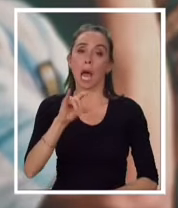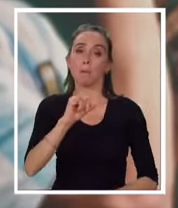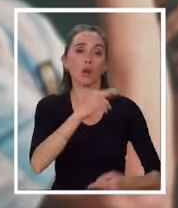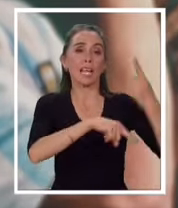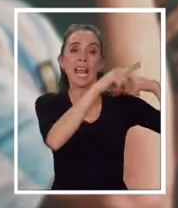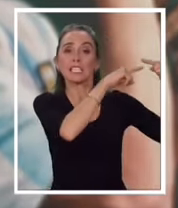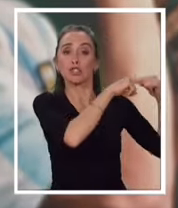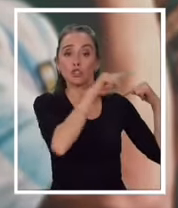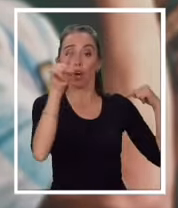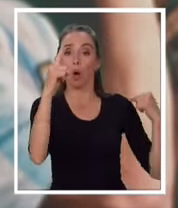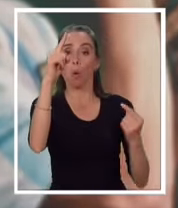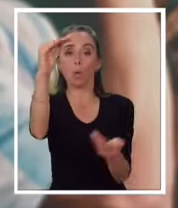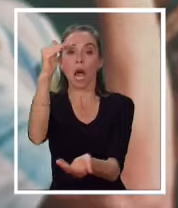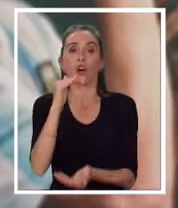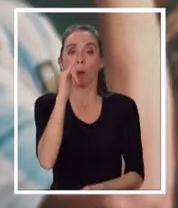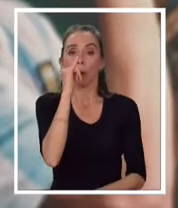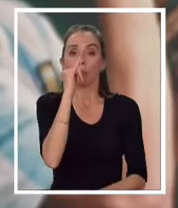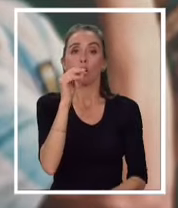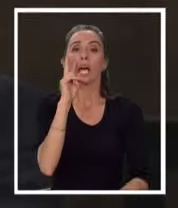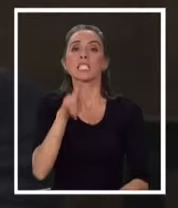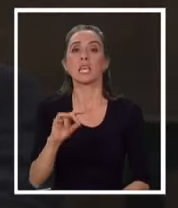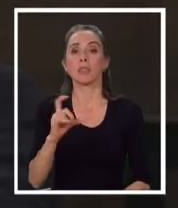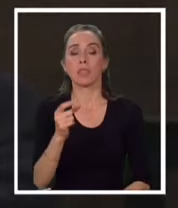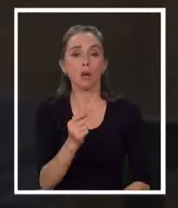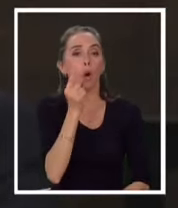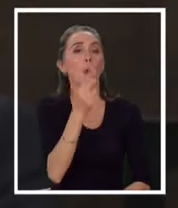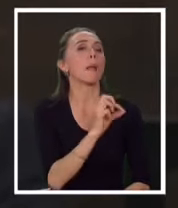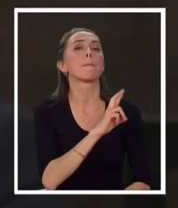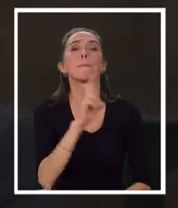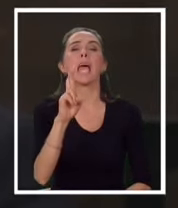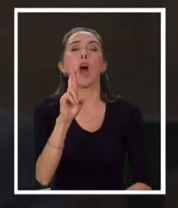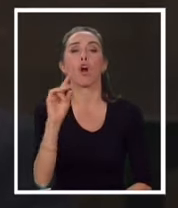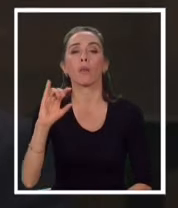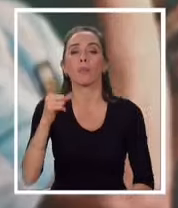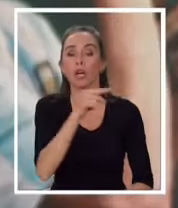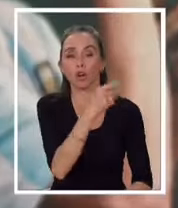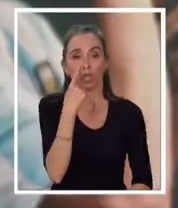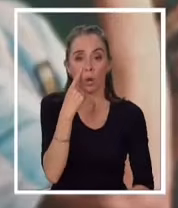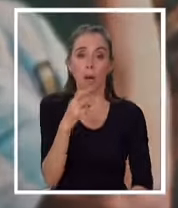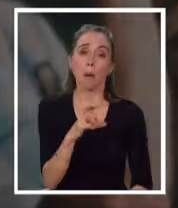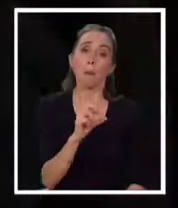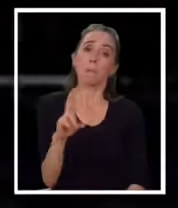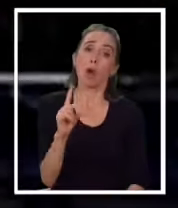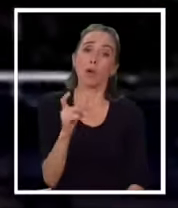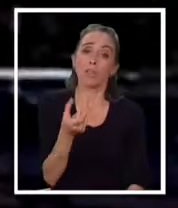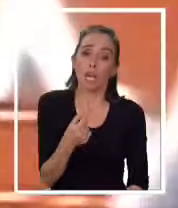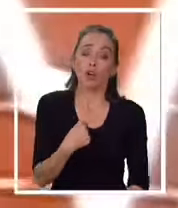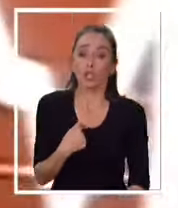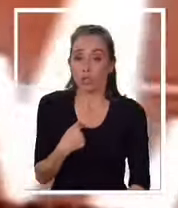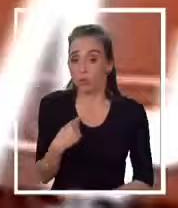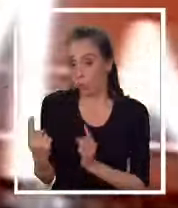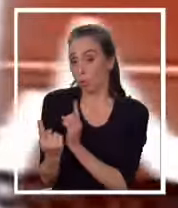historia, una Copa Italia, sin Diego. ¿Y cuál fue el peor Diego? Y el peor Diego que a mí me